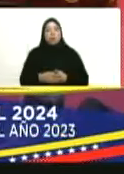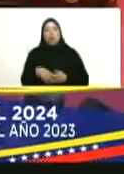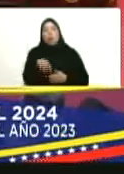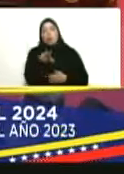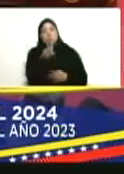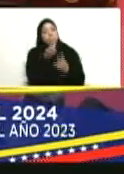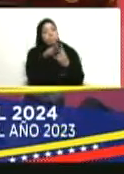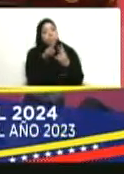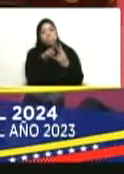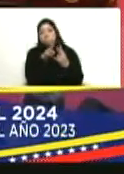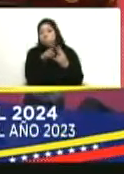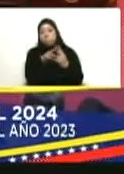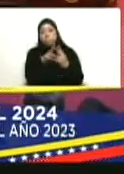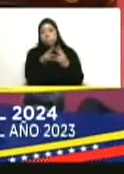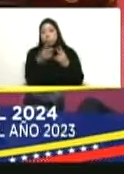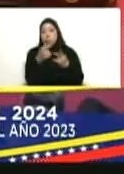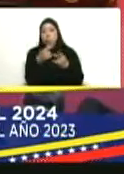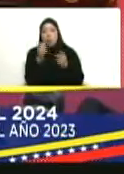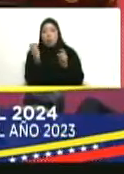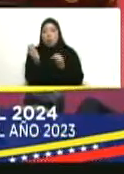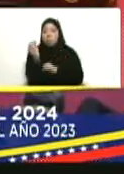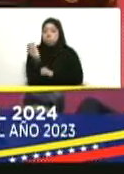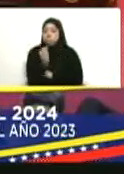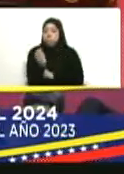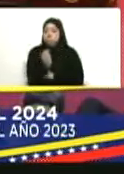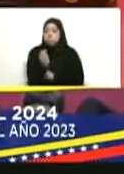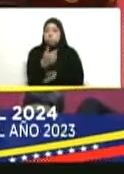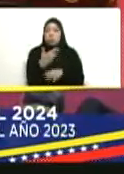desconocen, desacatan,